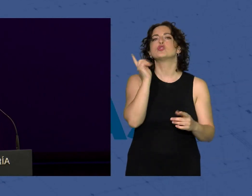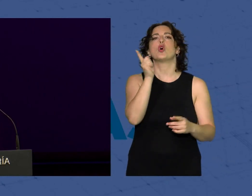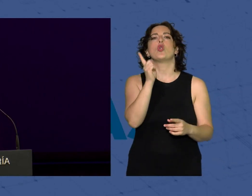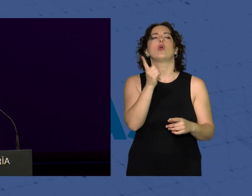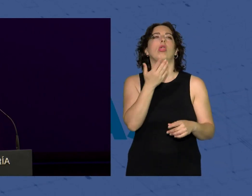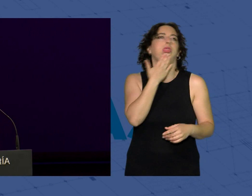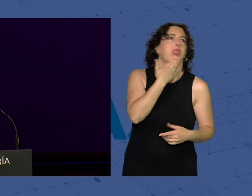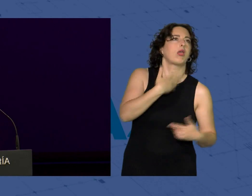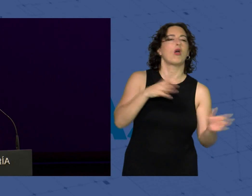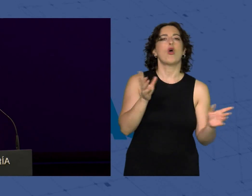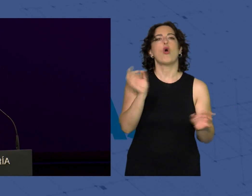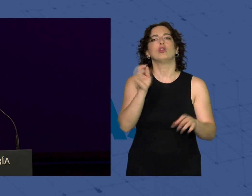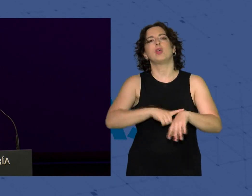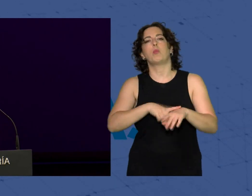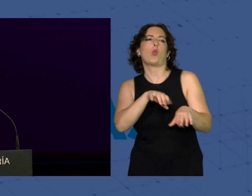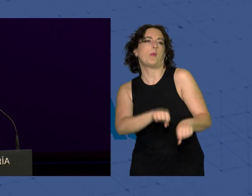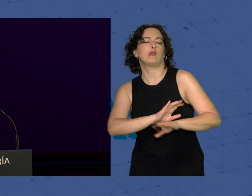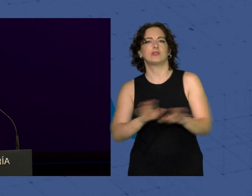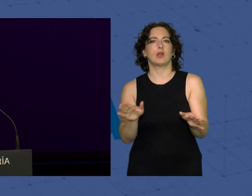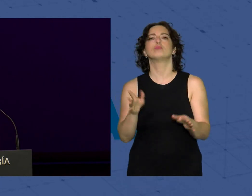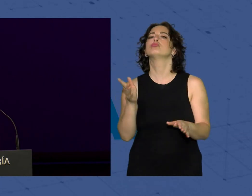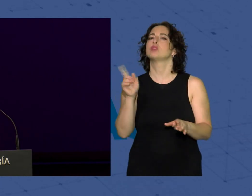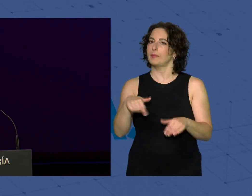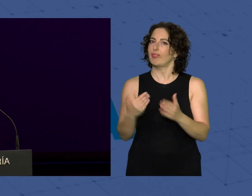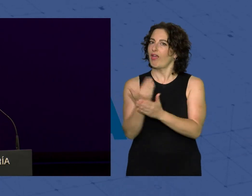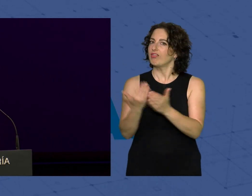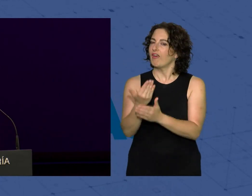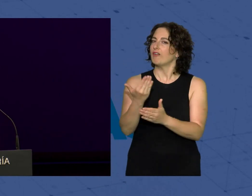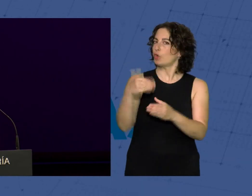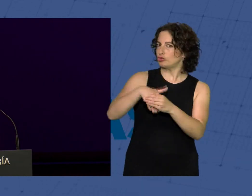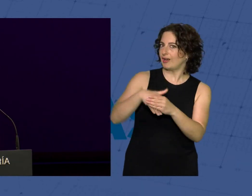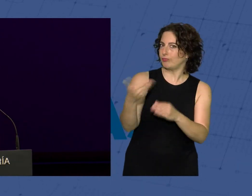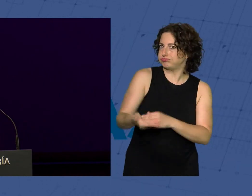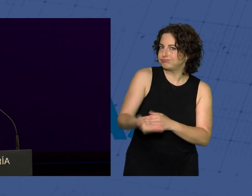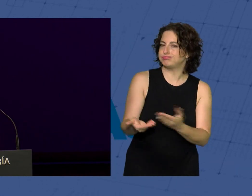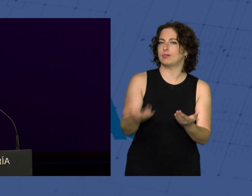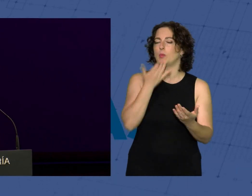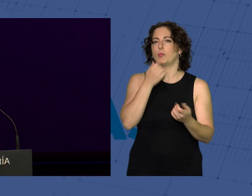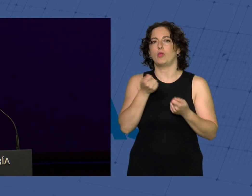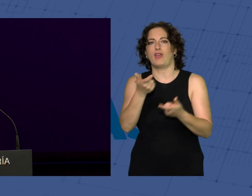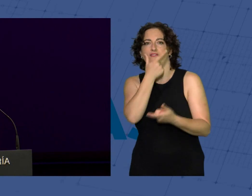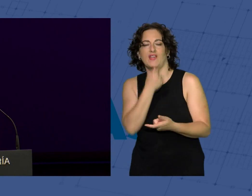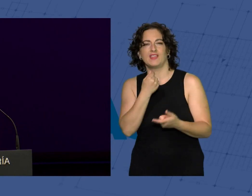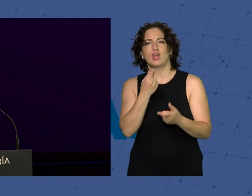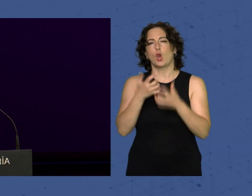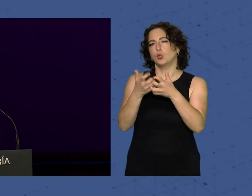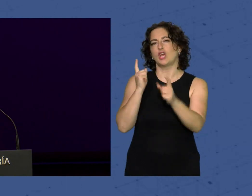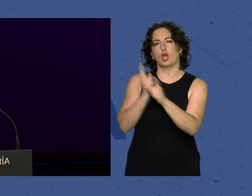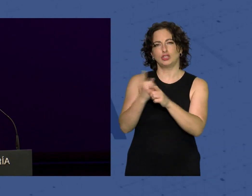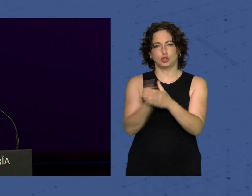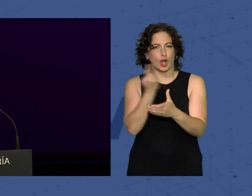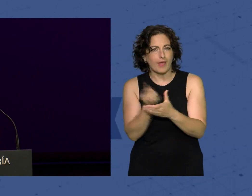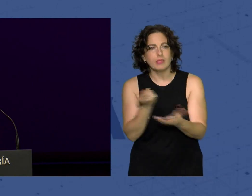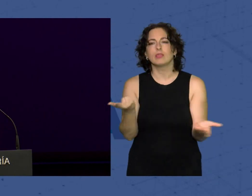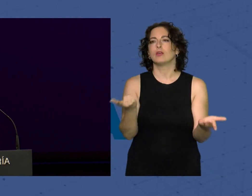entretener o de llenar el tiempo, sino de dar contenido a los días, facilitando así, por ejemplo, la lucha contra la soledad no elegida, o